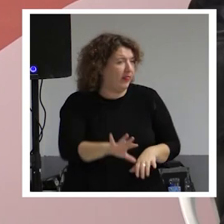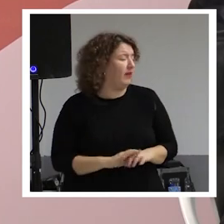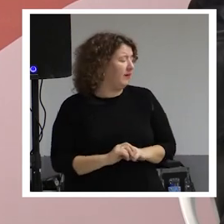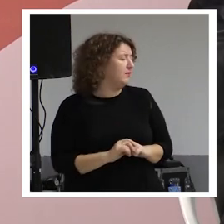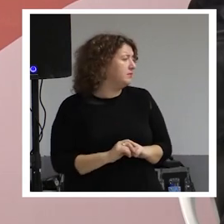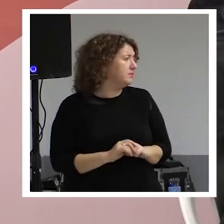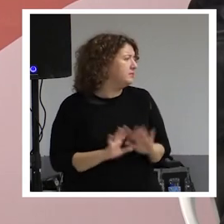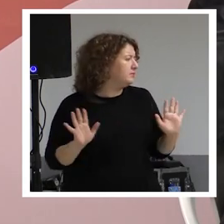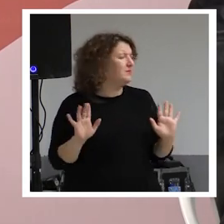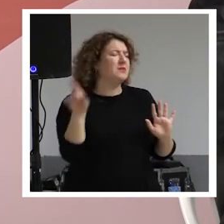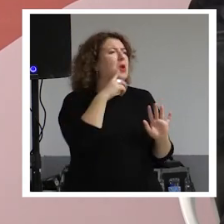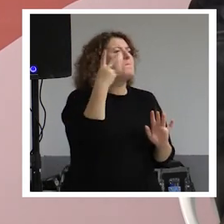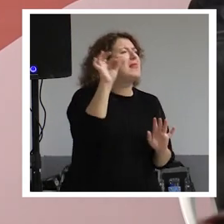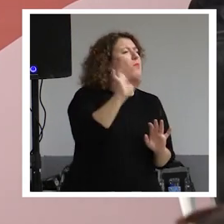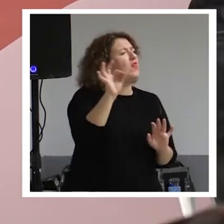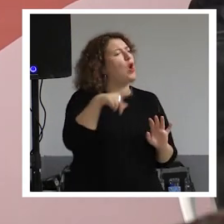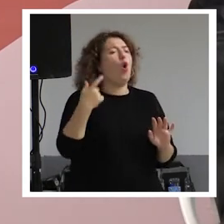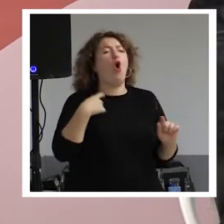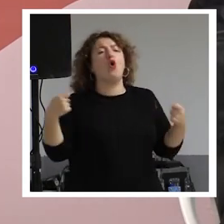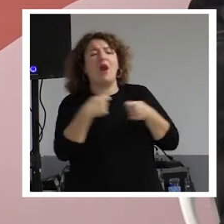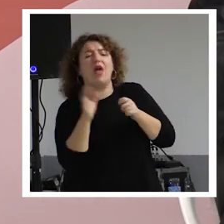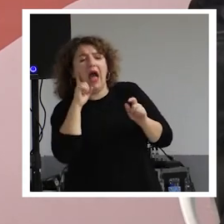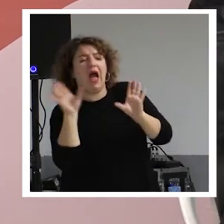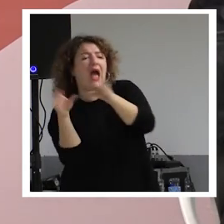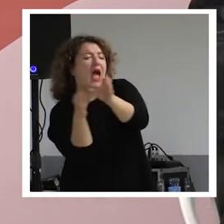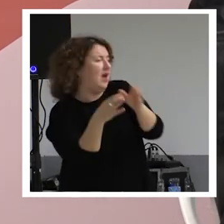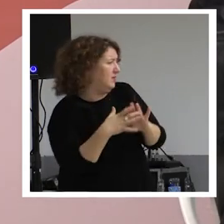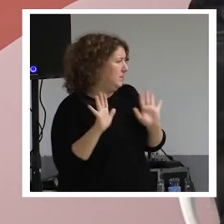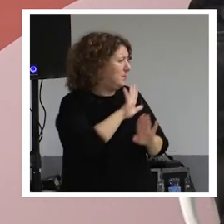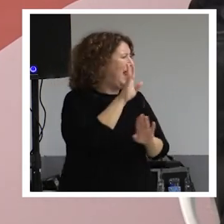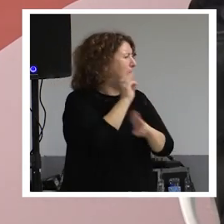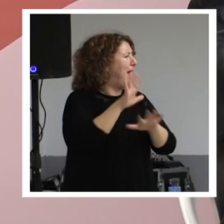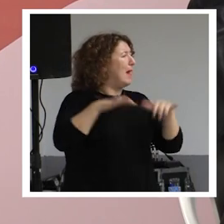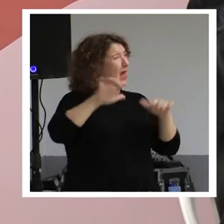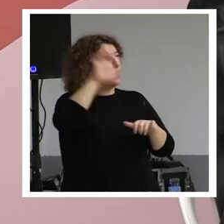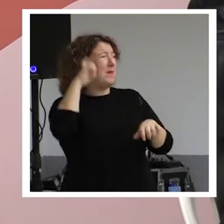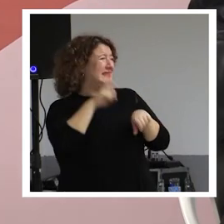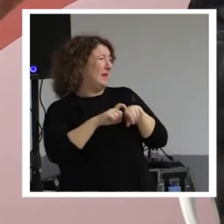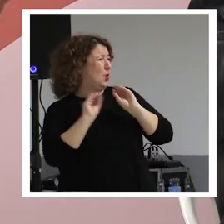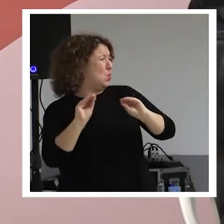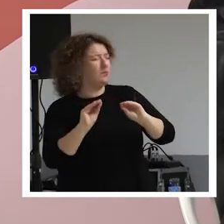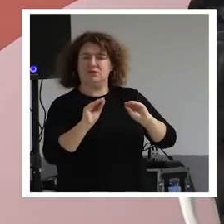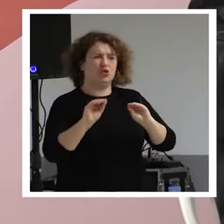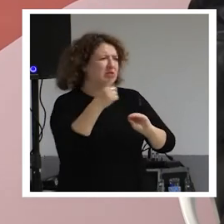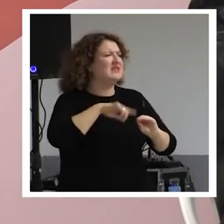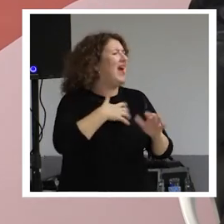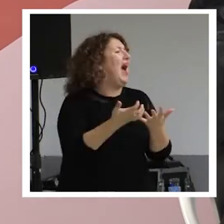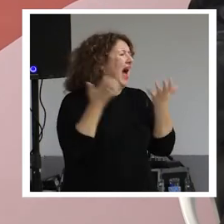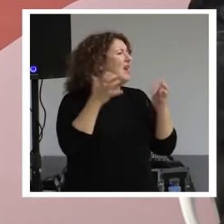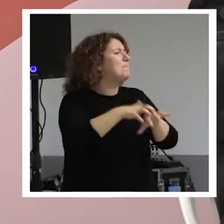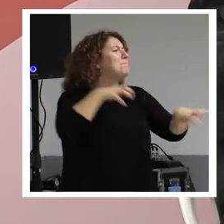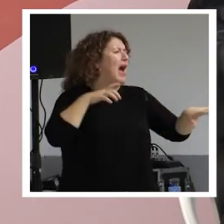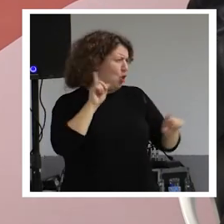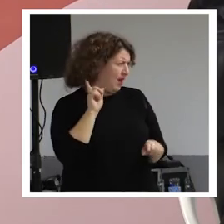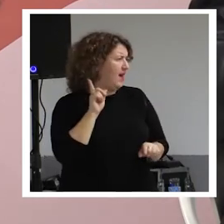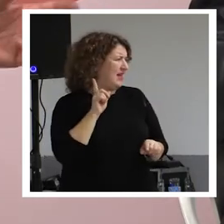lesión el frente amplio gane gane gane la pueda ganar la presidencia no el gobierno este y